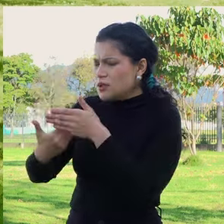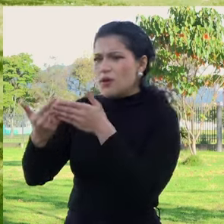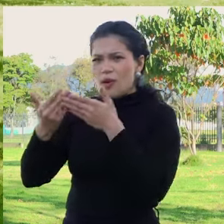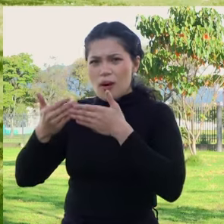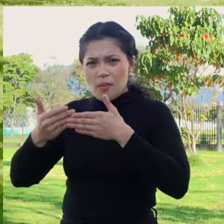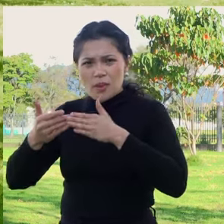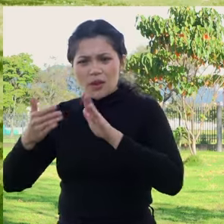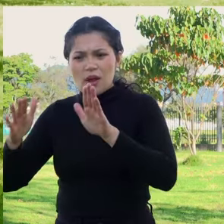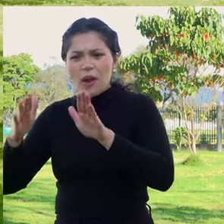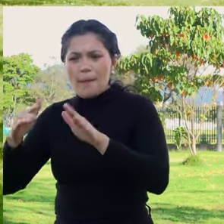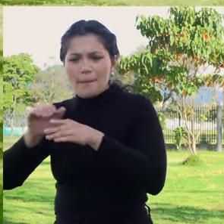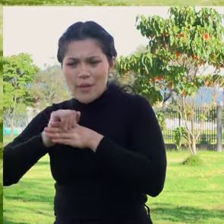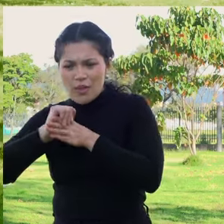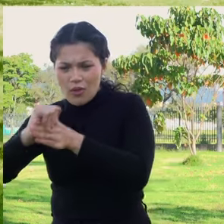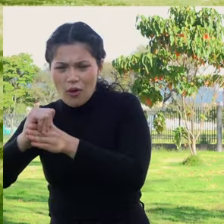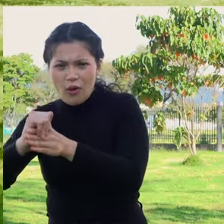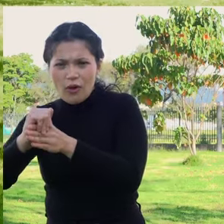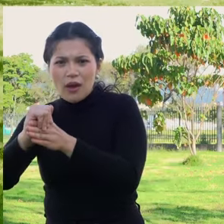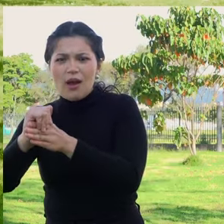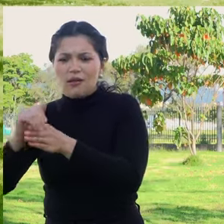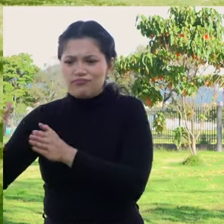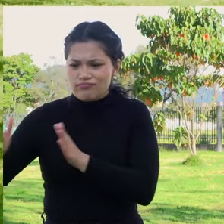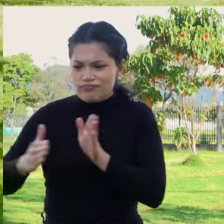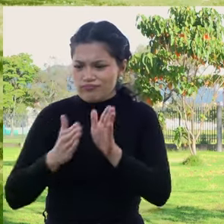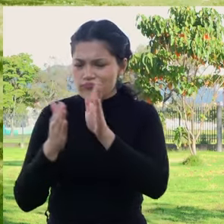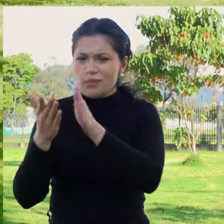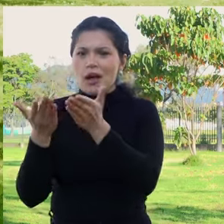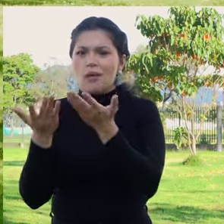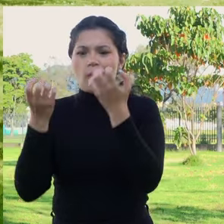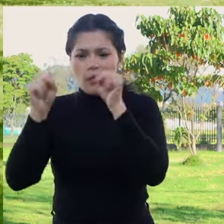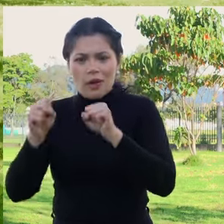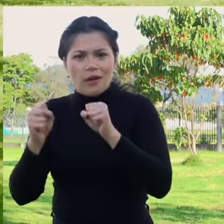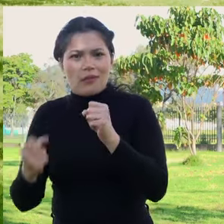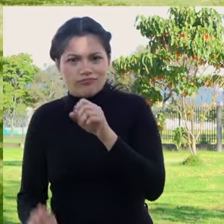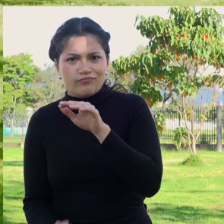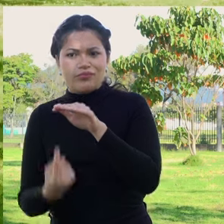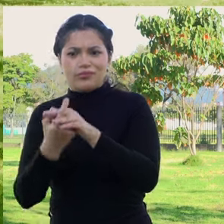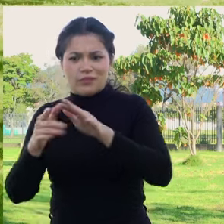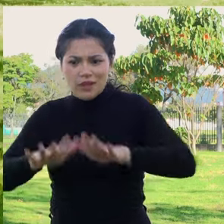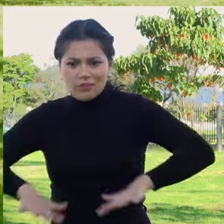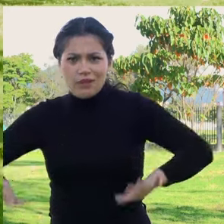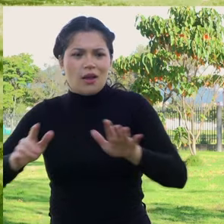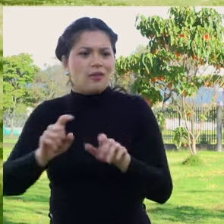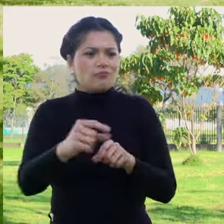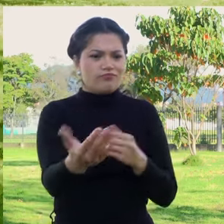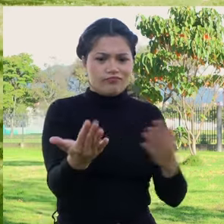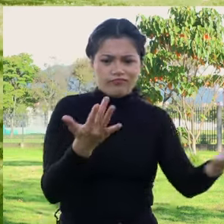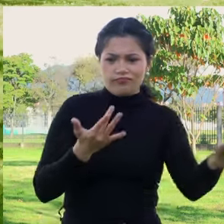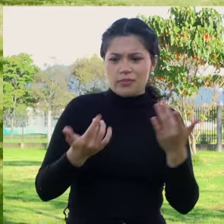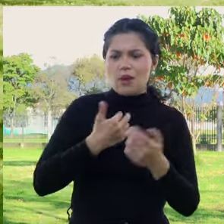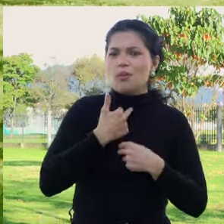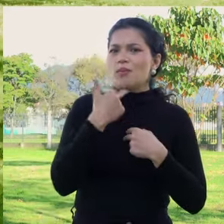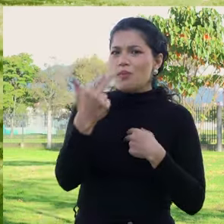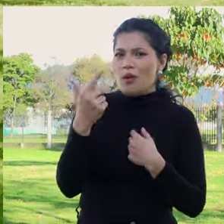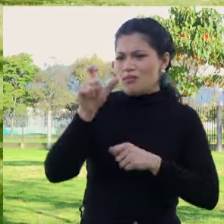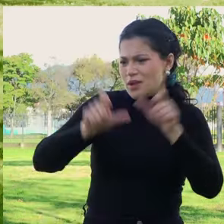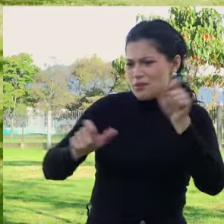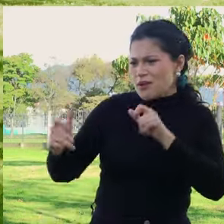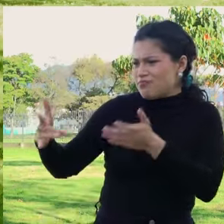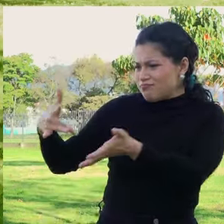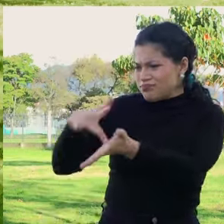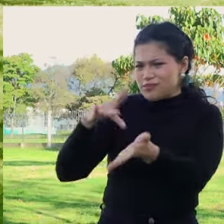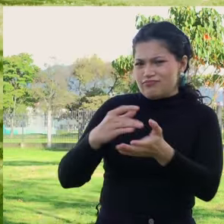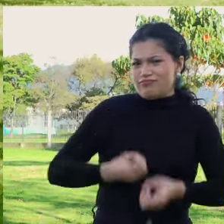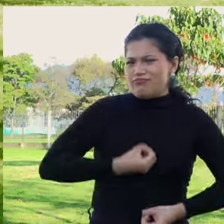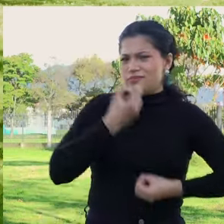metodología, la ruta que nos permita generar espacios amplios donde todas las voces puedan expresarse, donde haya